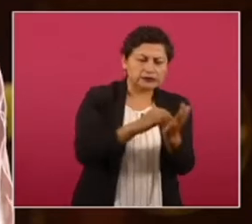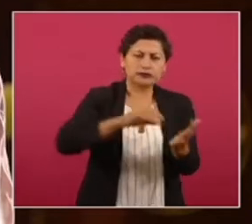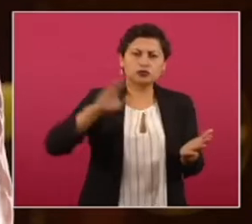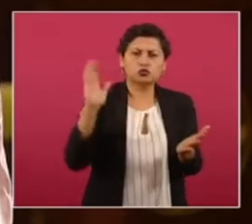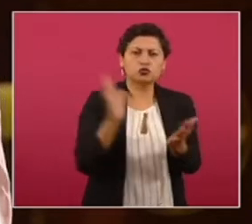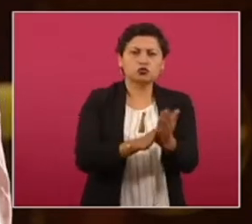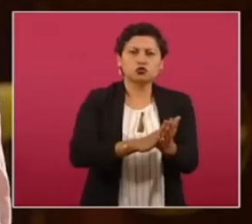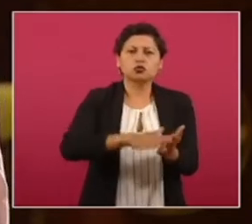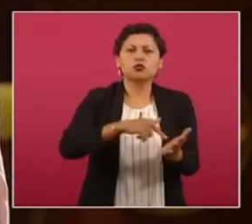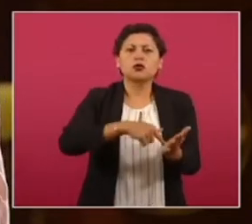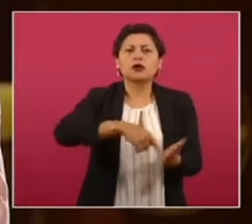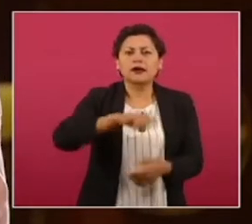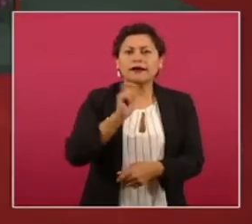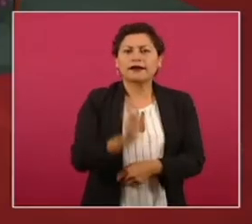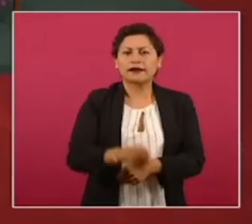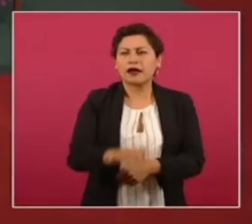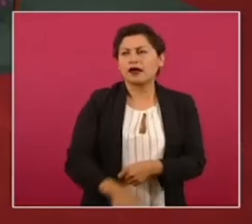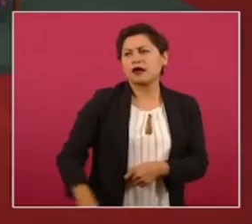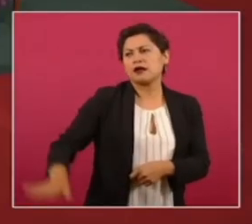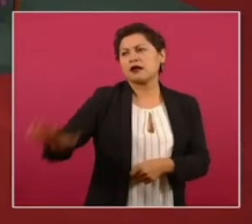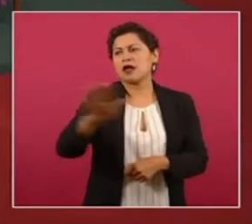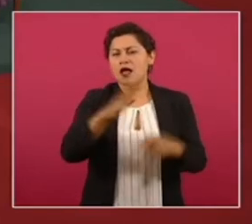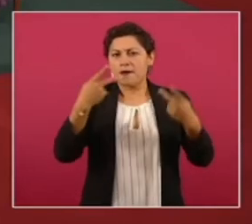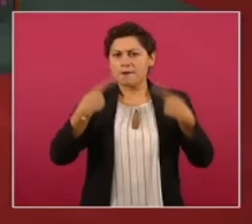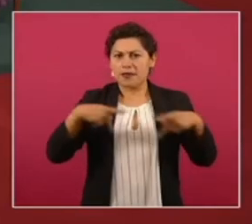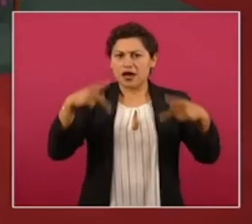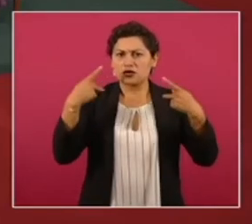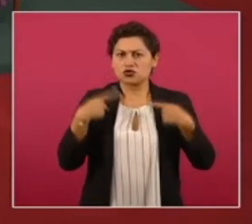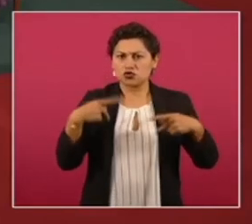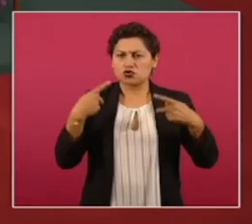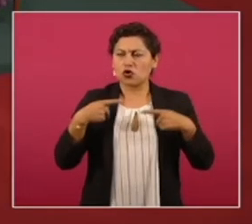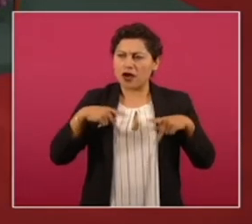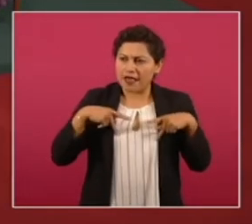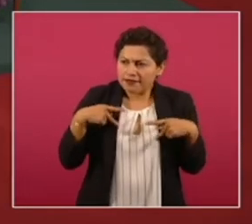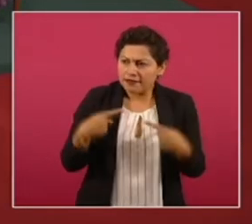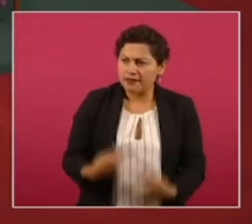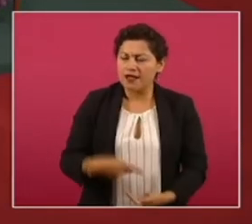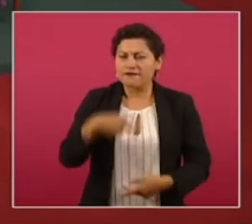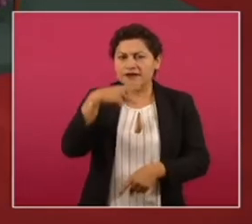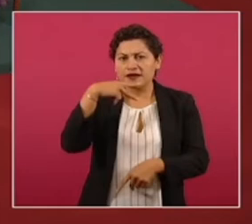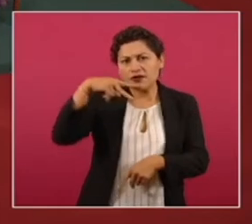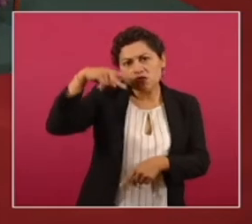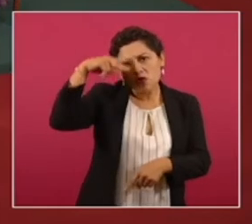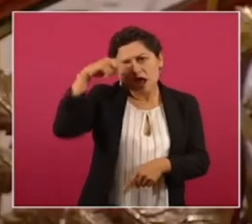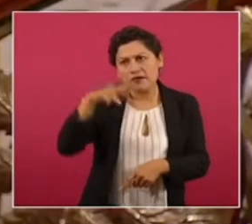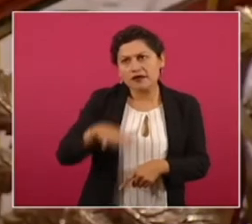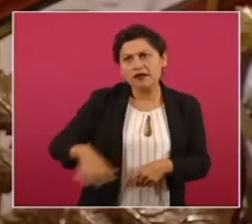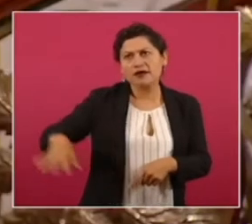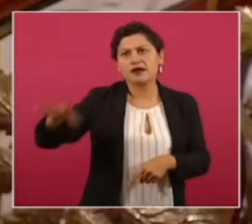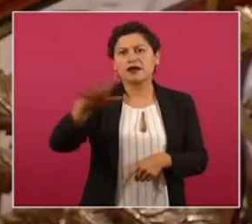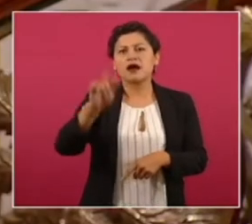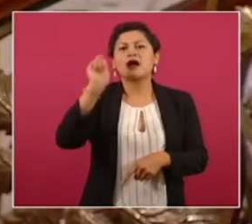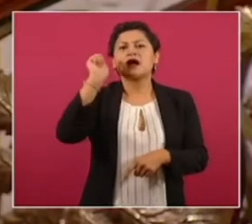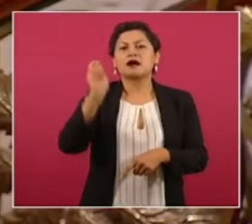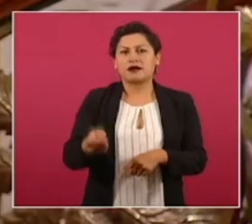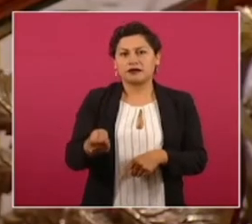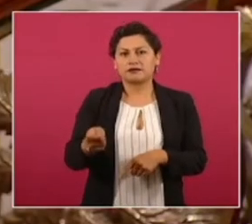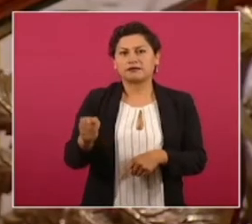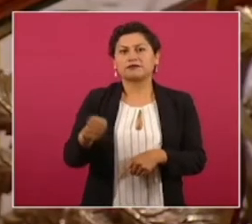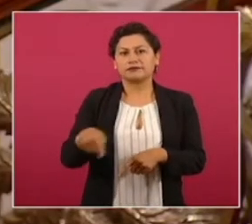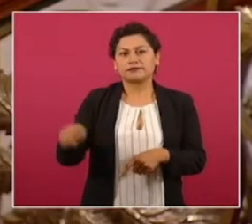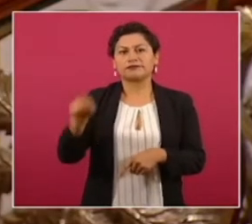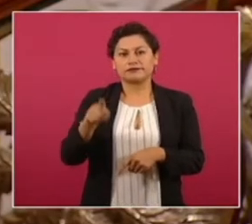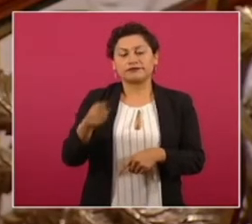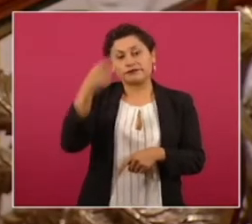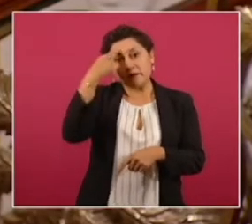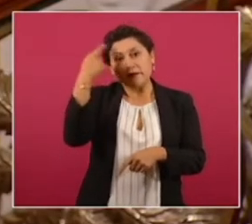privilegio de los menesterosos, de los ignorantes, de los débiles, para que de este modo mejoremos nuestra raza